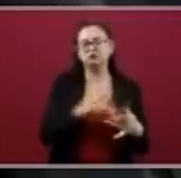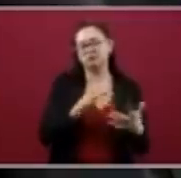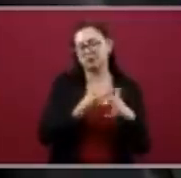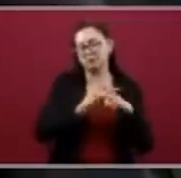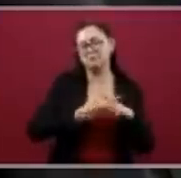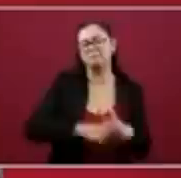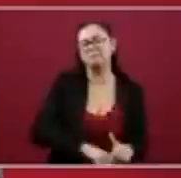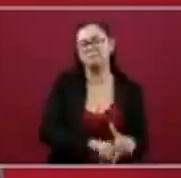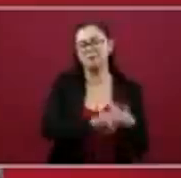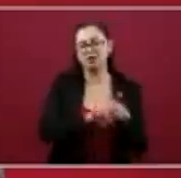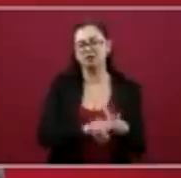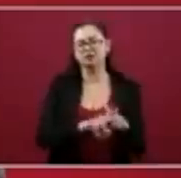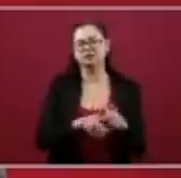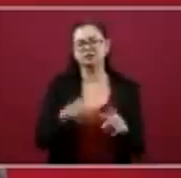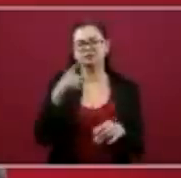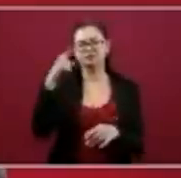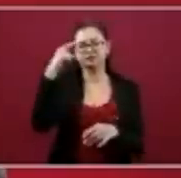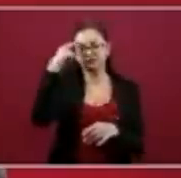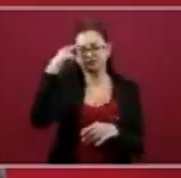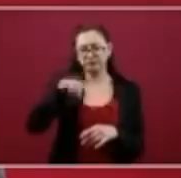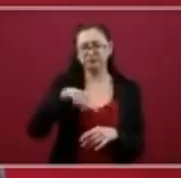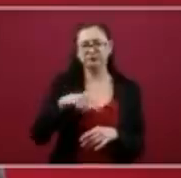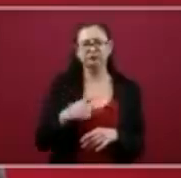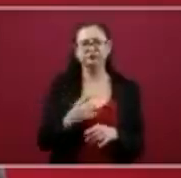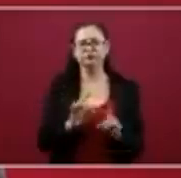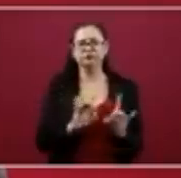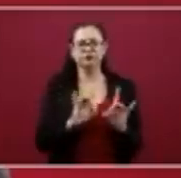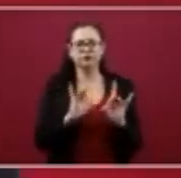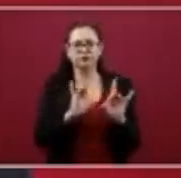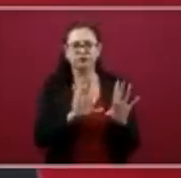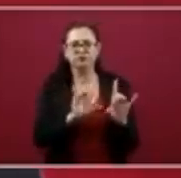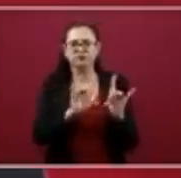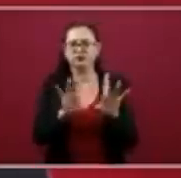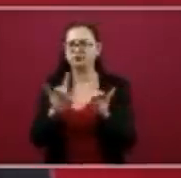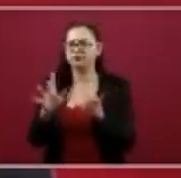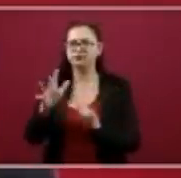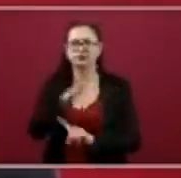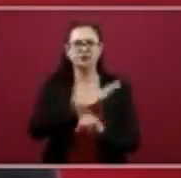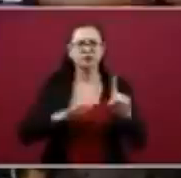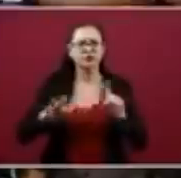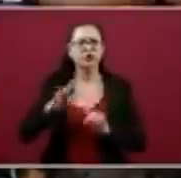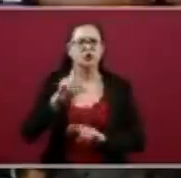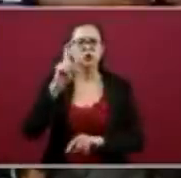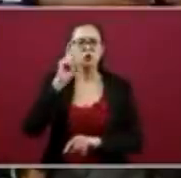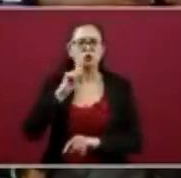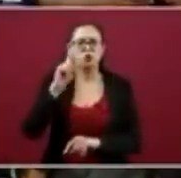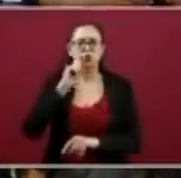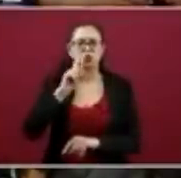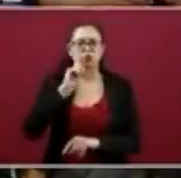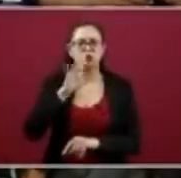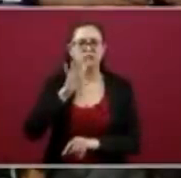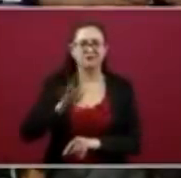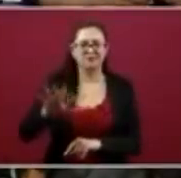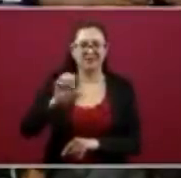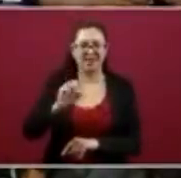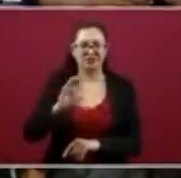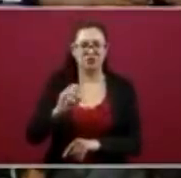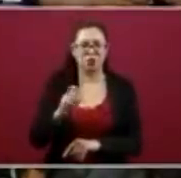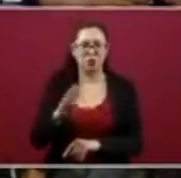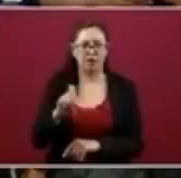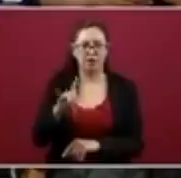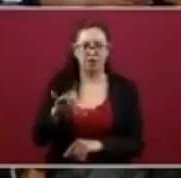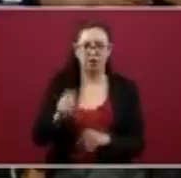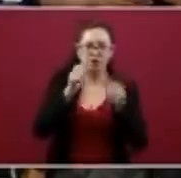digamos, ir vigilando o estar atento de lo que ocurrían con las mujeres en la zona de Escobedo. La